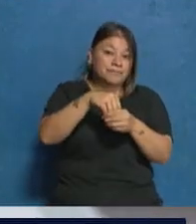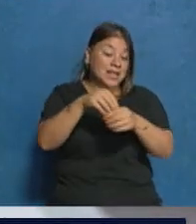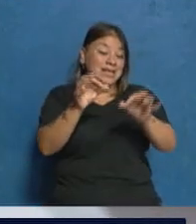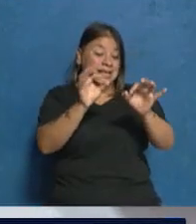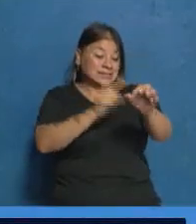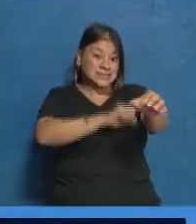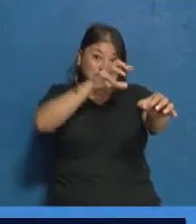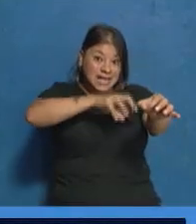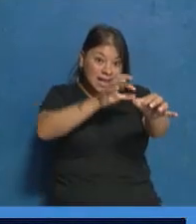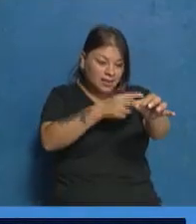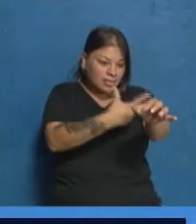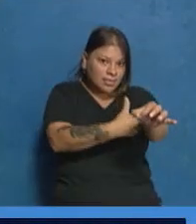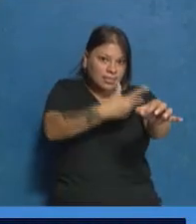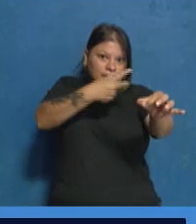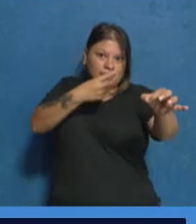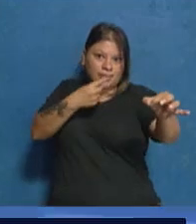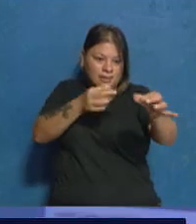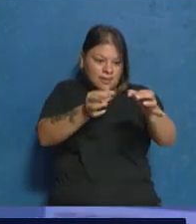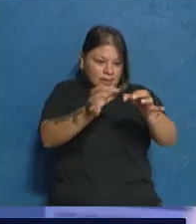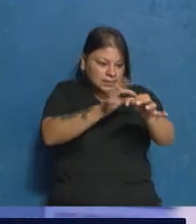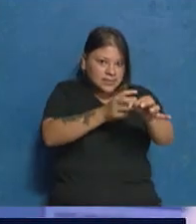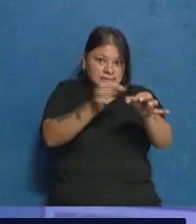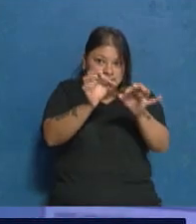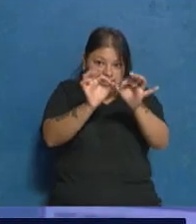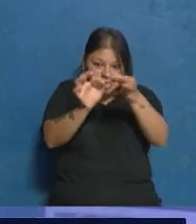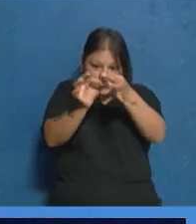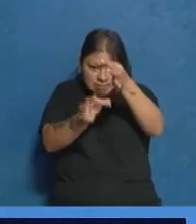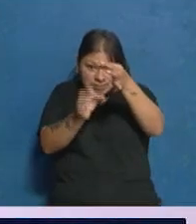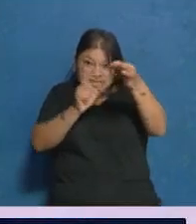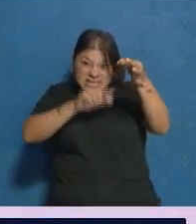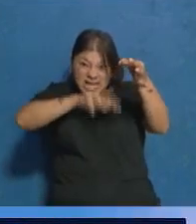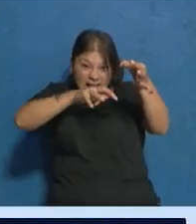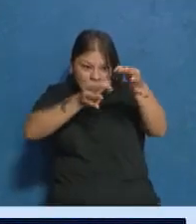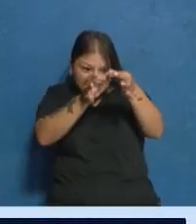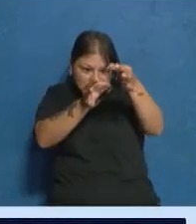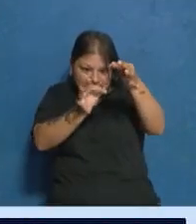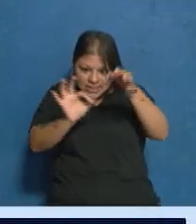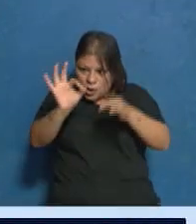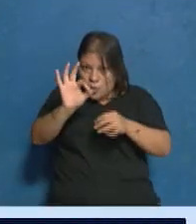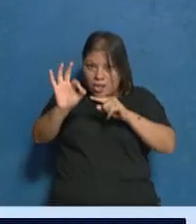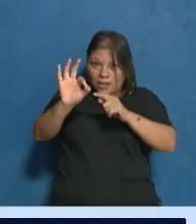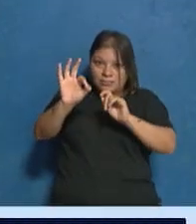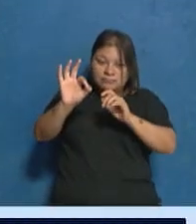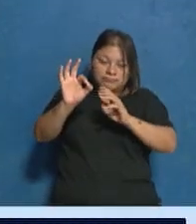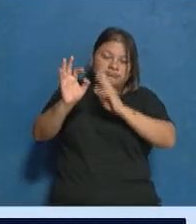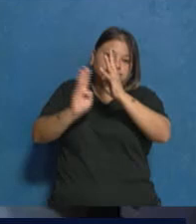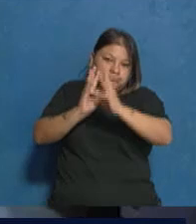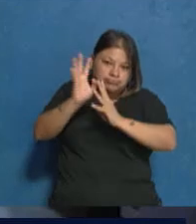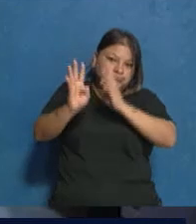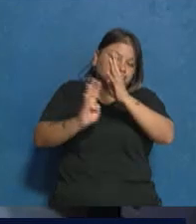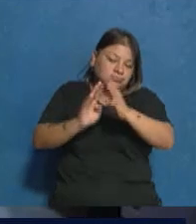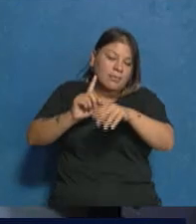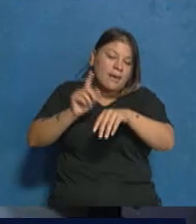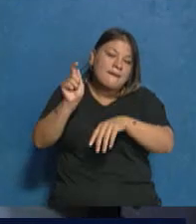dendríticas particularmente inmunogénicas y esa es nuestra apuesta potencial que en los próximos meses lo probaremos en